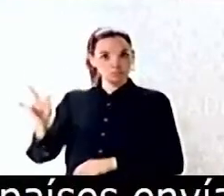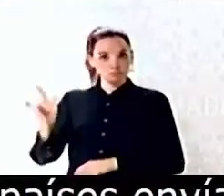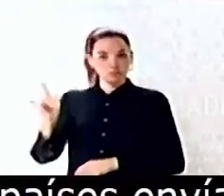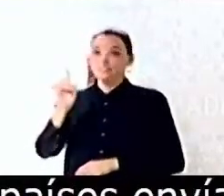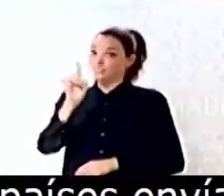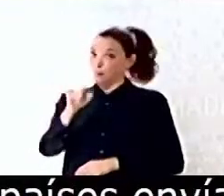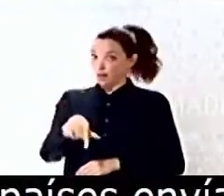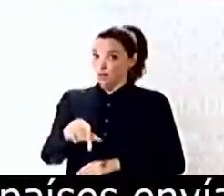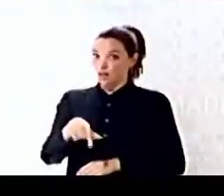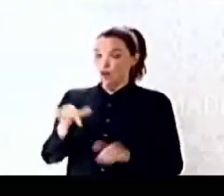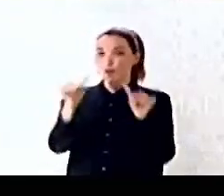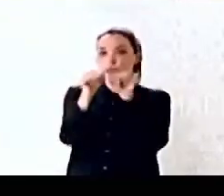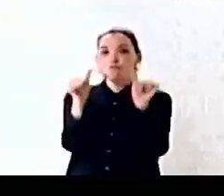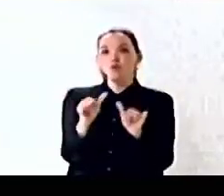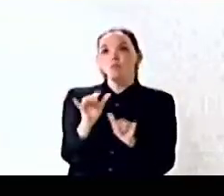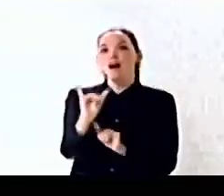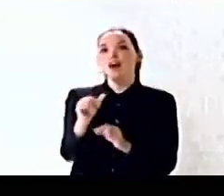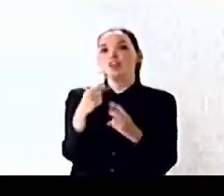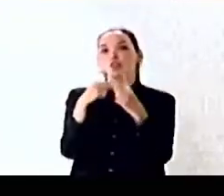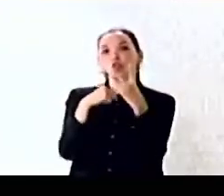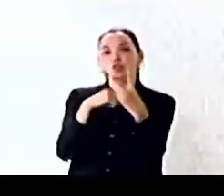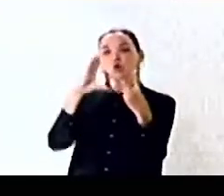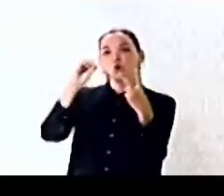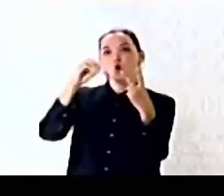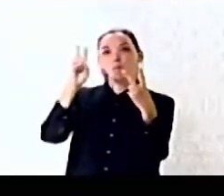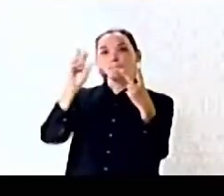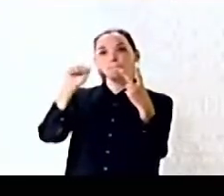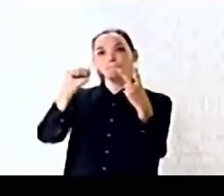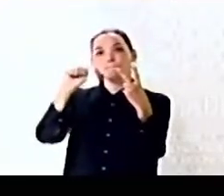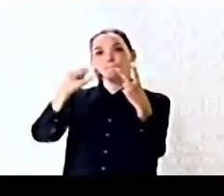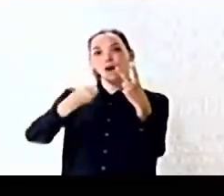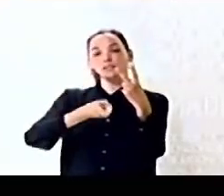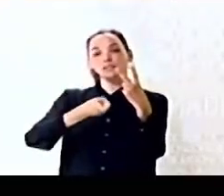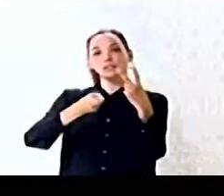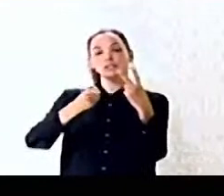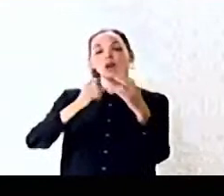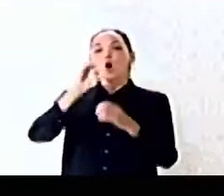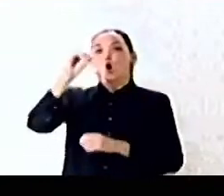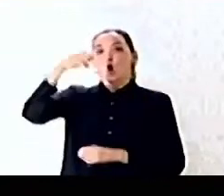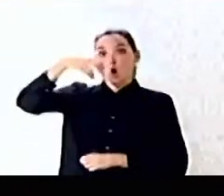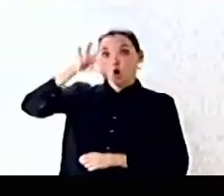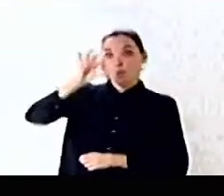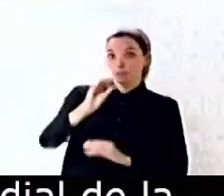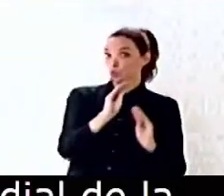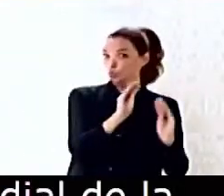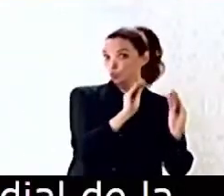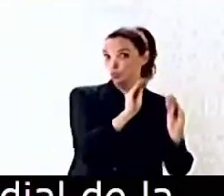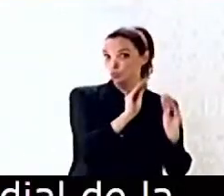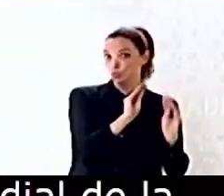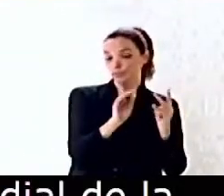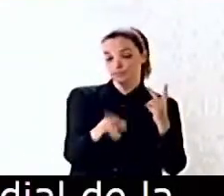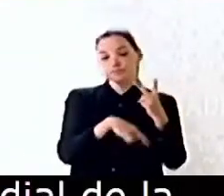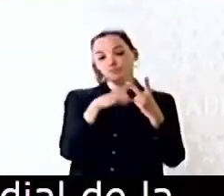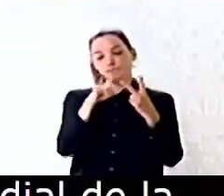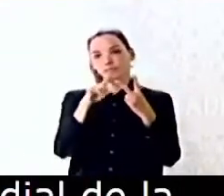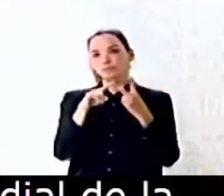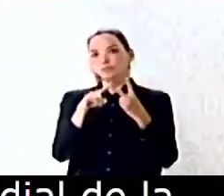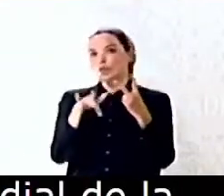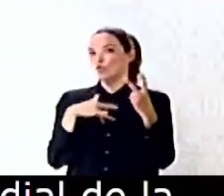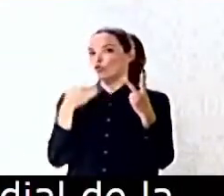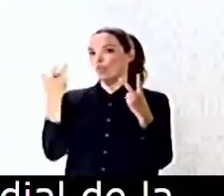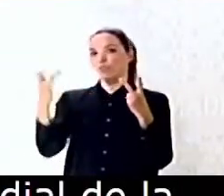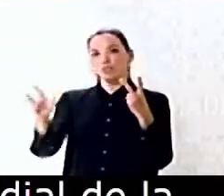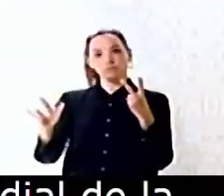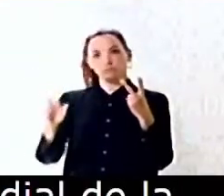Por dos mecanismos, por el mecanismo COVAX de la Organización Mundial de la Salud y por el mecanismo de la donación directa. Es